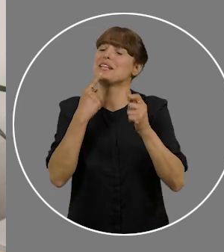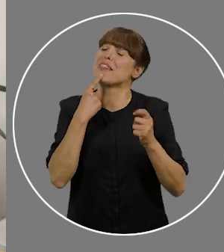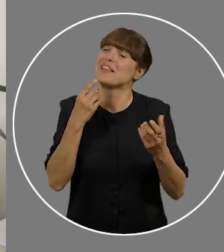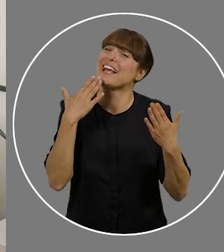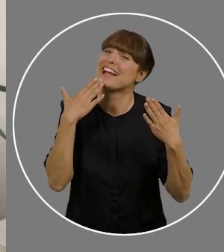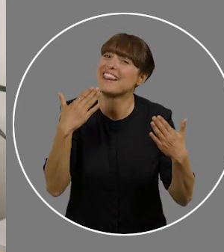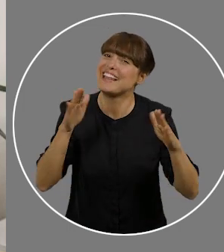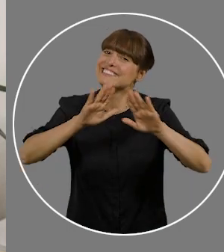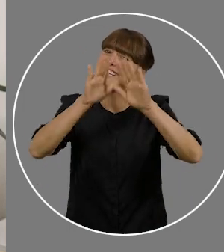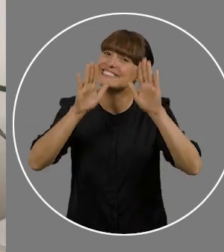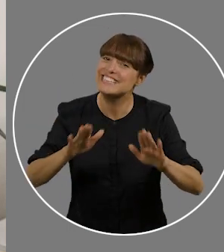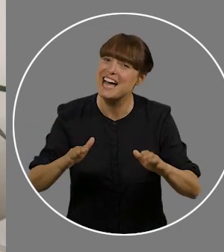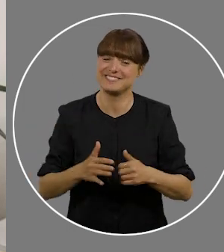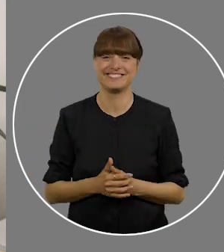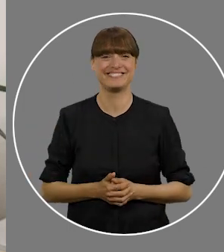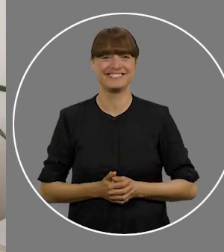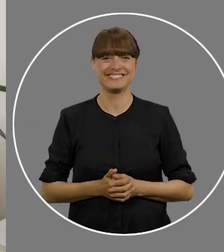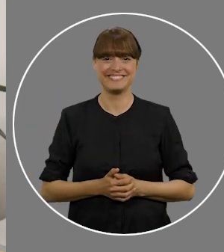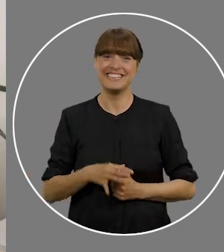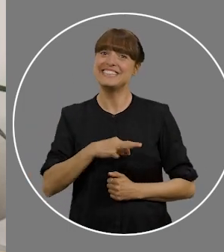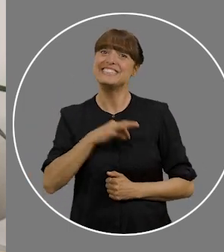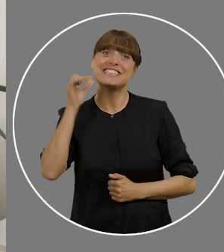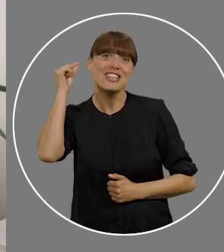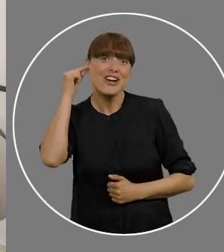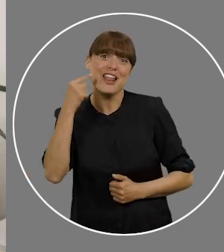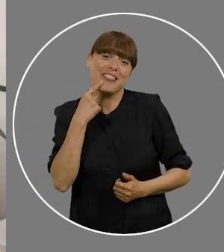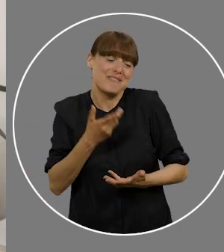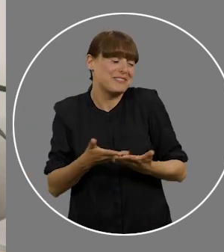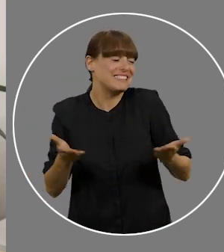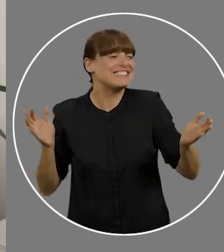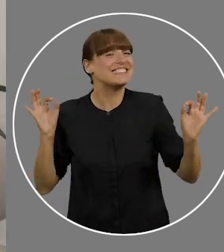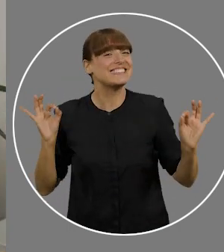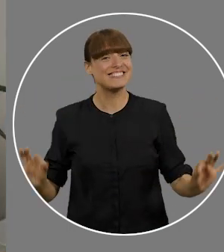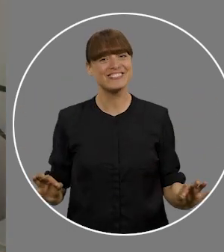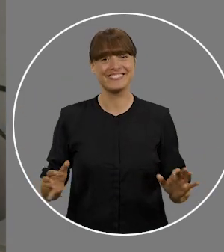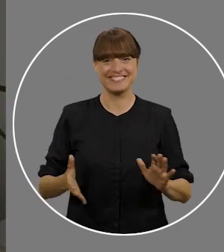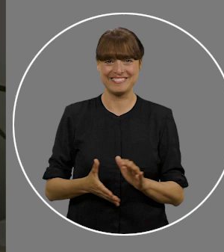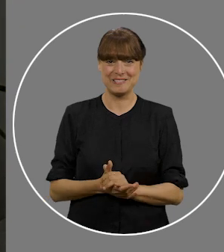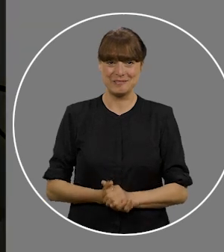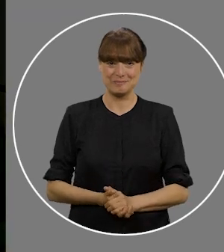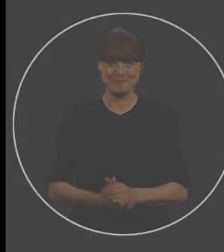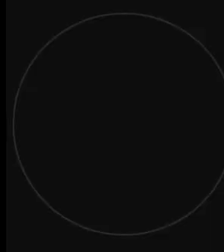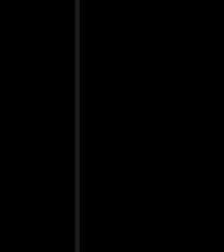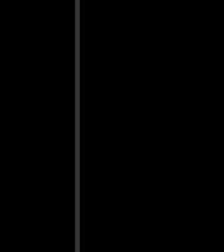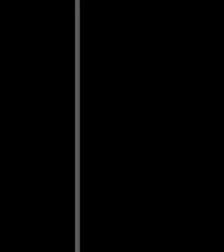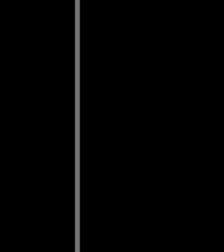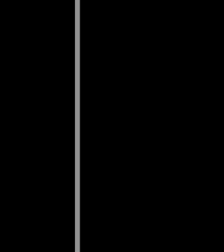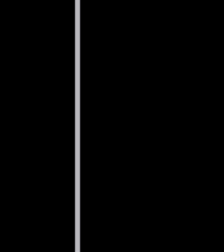No. Ya le digo. Pues ya está, ya estamos. Bueno, pues.